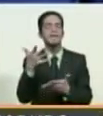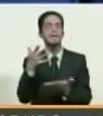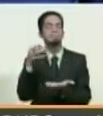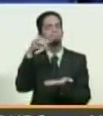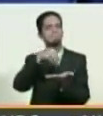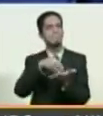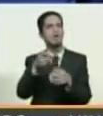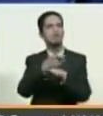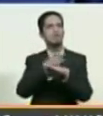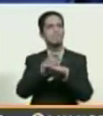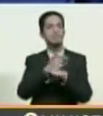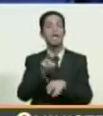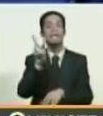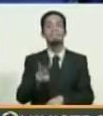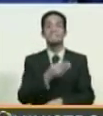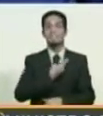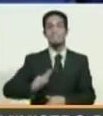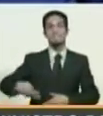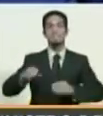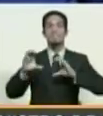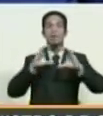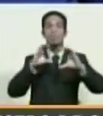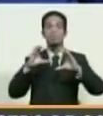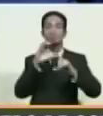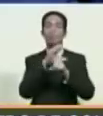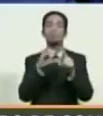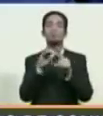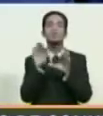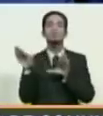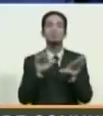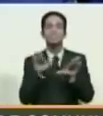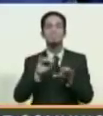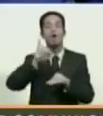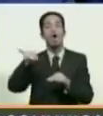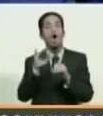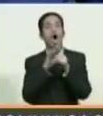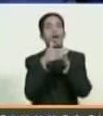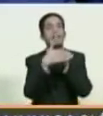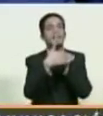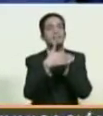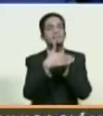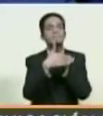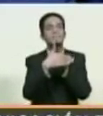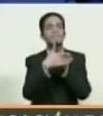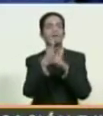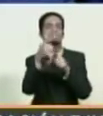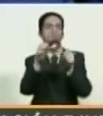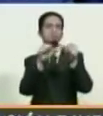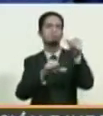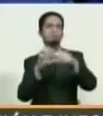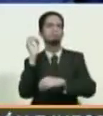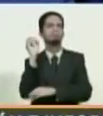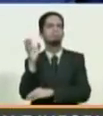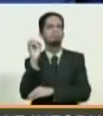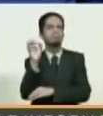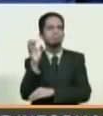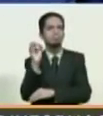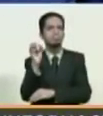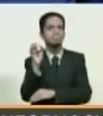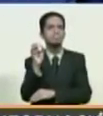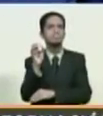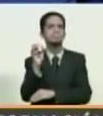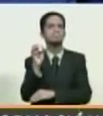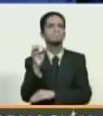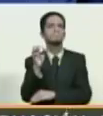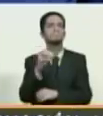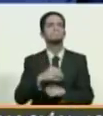el vicepresidente sectorial de Comunicación, Cultura y Turismo, Jorge Rodríguez, ofrecerá de inmediato una conferencia a medios de comunicación nacionales